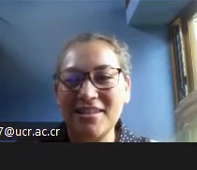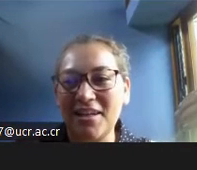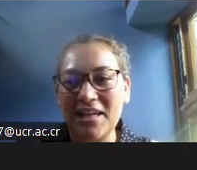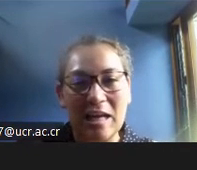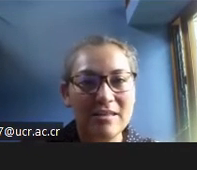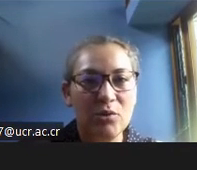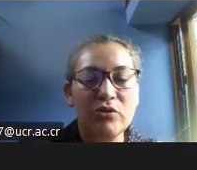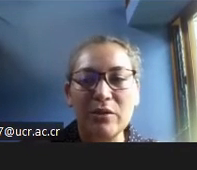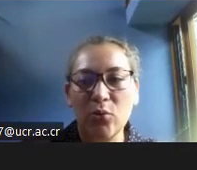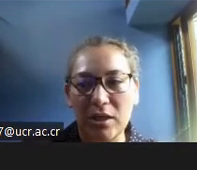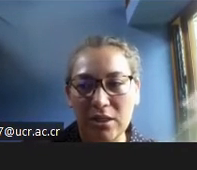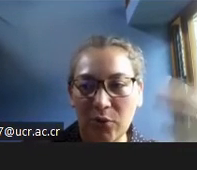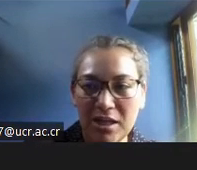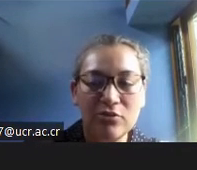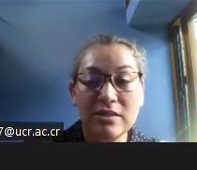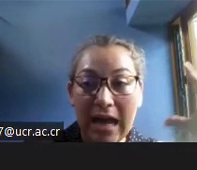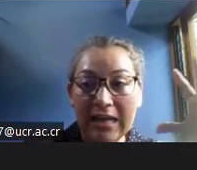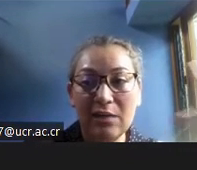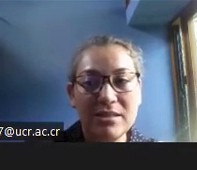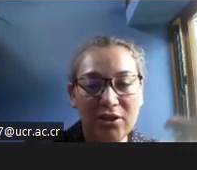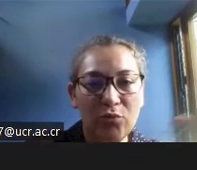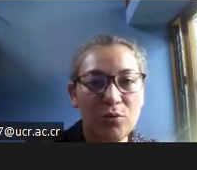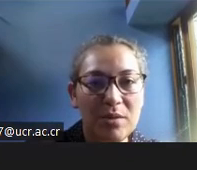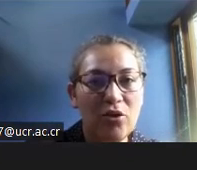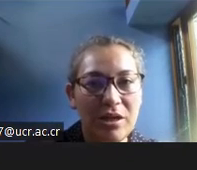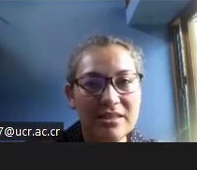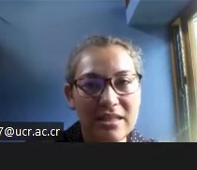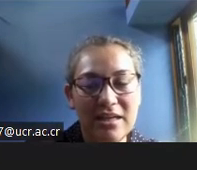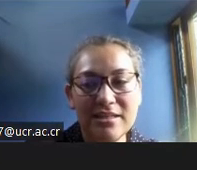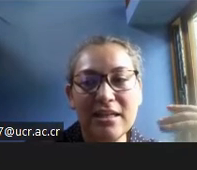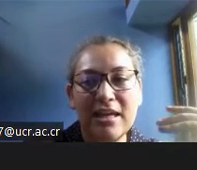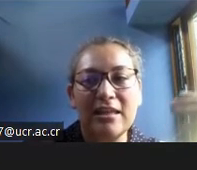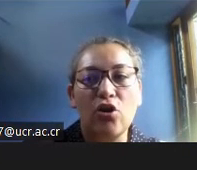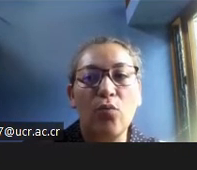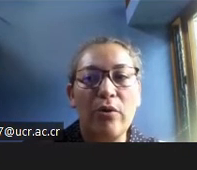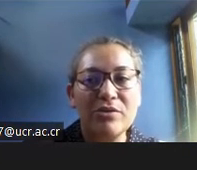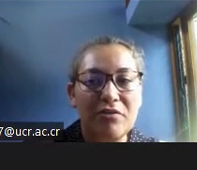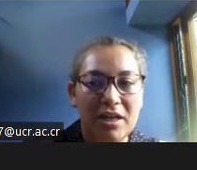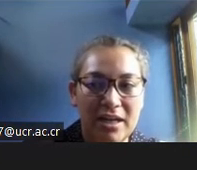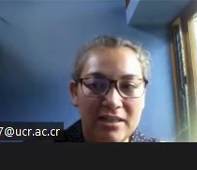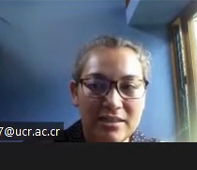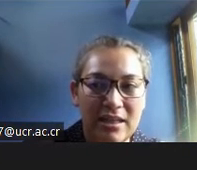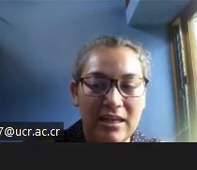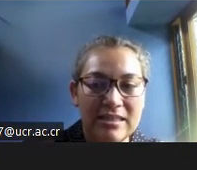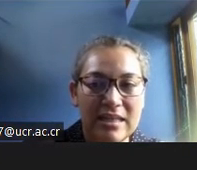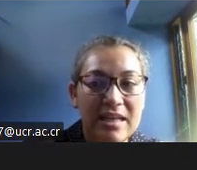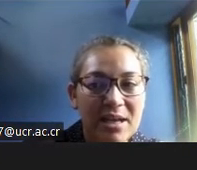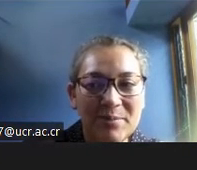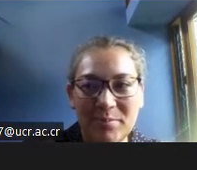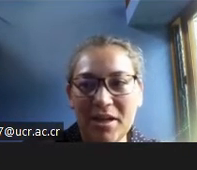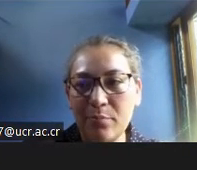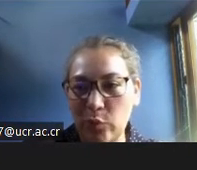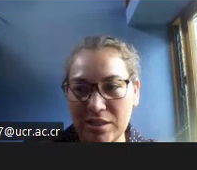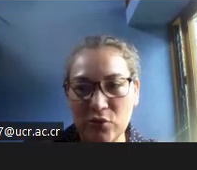enfrentar a este nuevo espacio educativo, ¿verdad? Entonces, hay que ir pensando muy bien como en esas ideas de cómo vamos a recrear esta